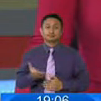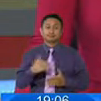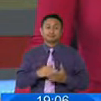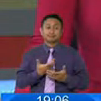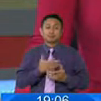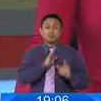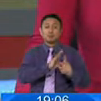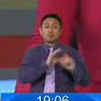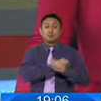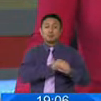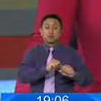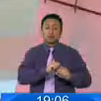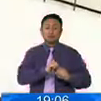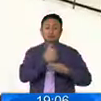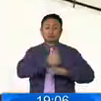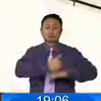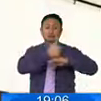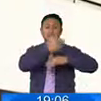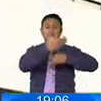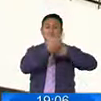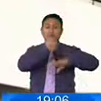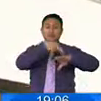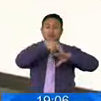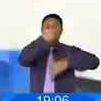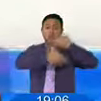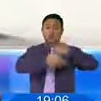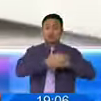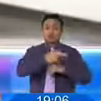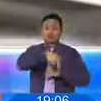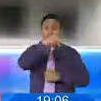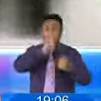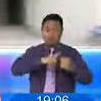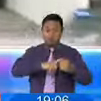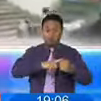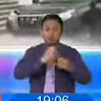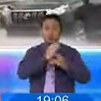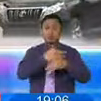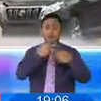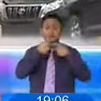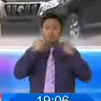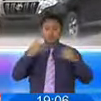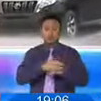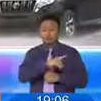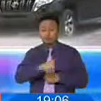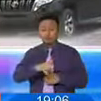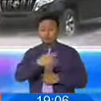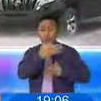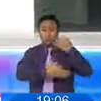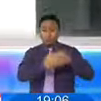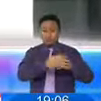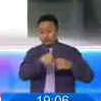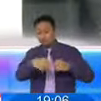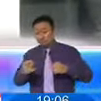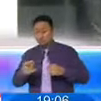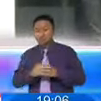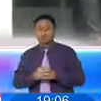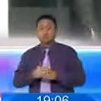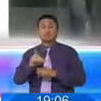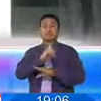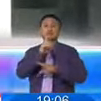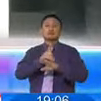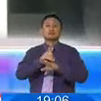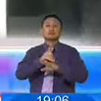se registró en la Corte Nacional de Justicia, ubicada en el norte de Quito. Funcionarios públicos, tanto de la Corte como de la Dirección General